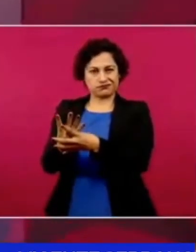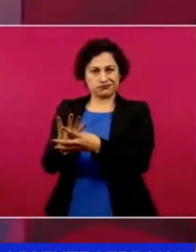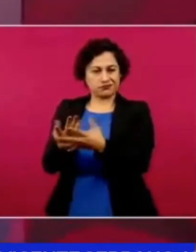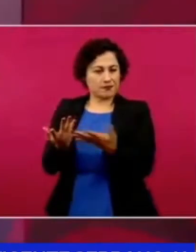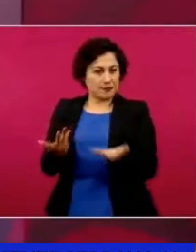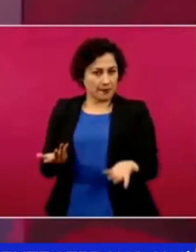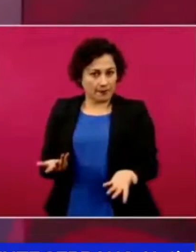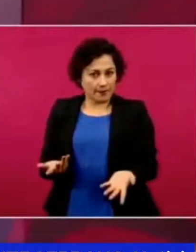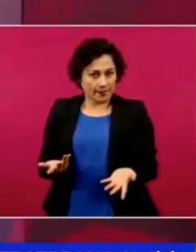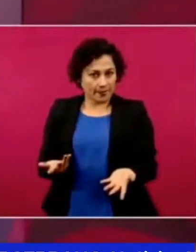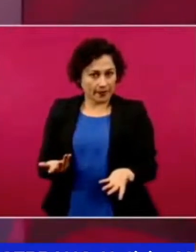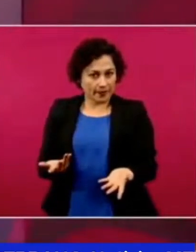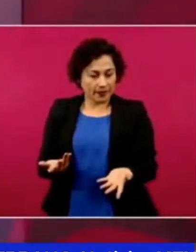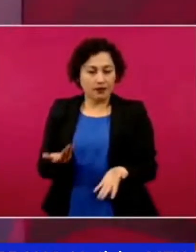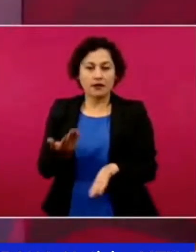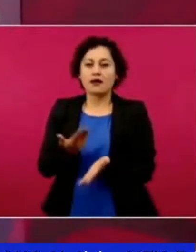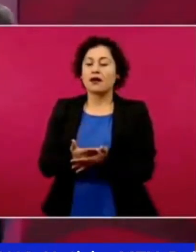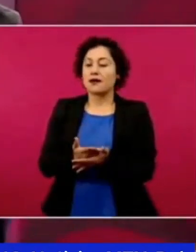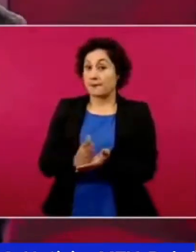que además